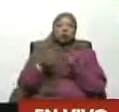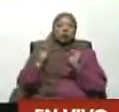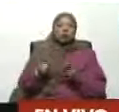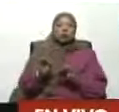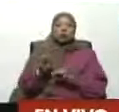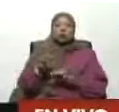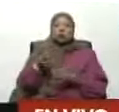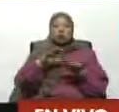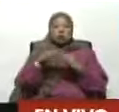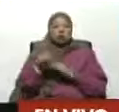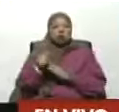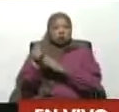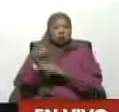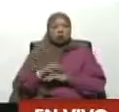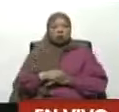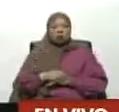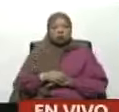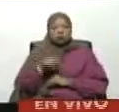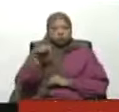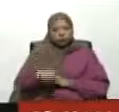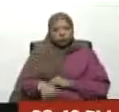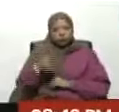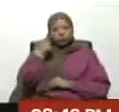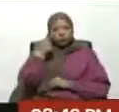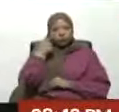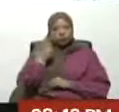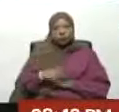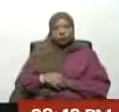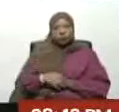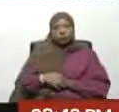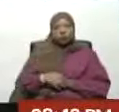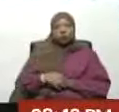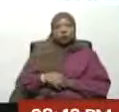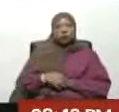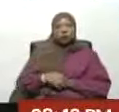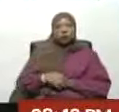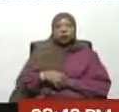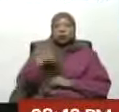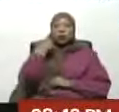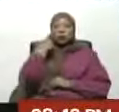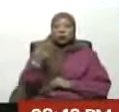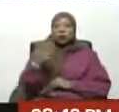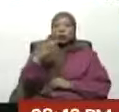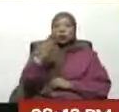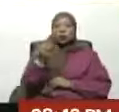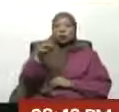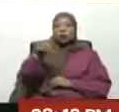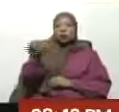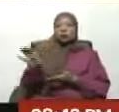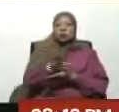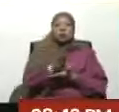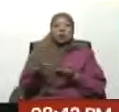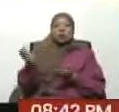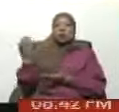líderes de su comunidad. Mira, ahí está lo de Bachaquero, ¿ves? ¿Viste, Omar Enrique? Mientras tú cantabas en